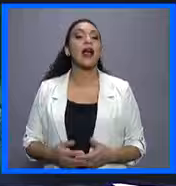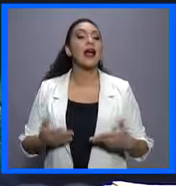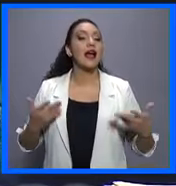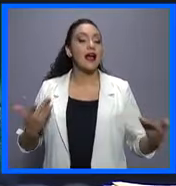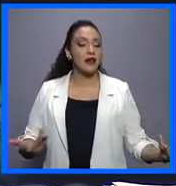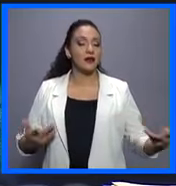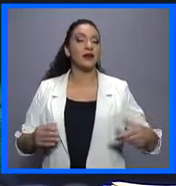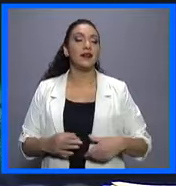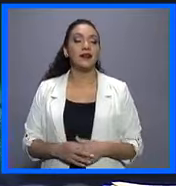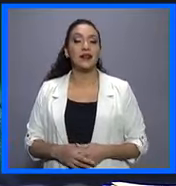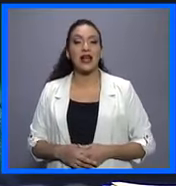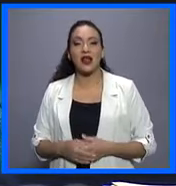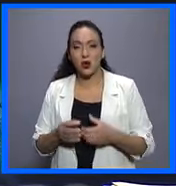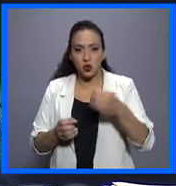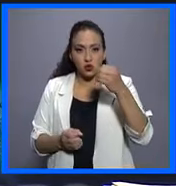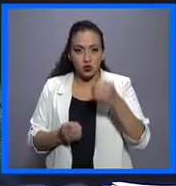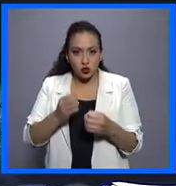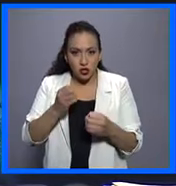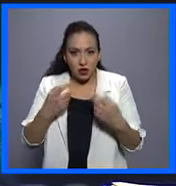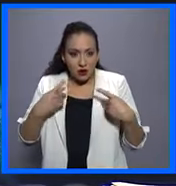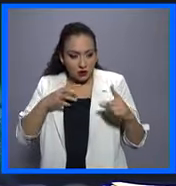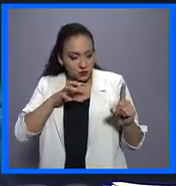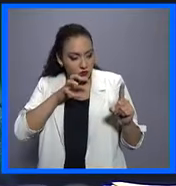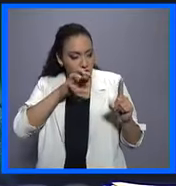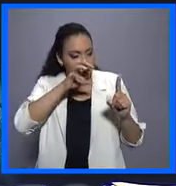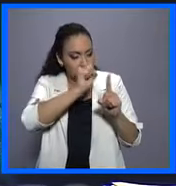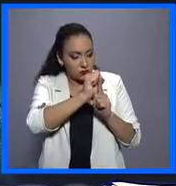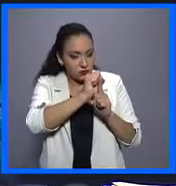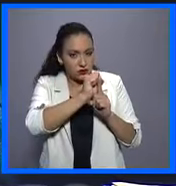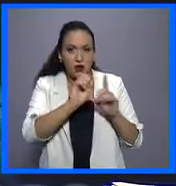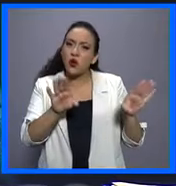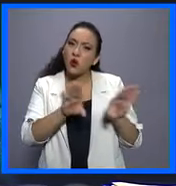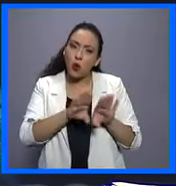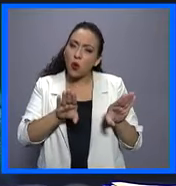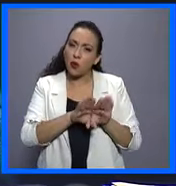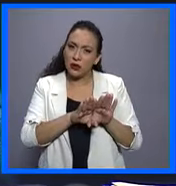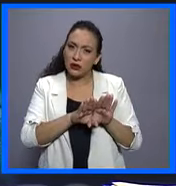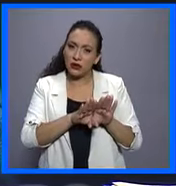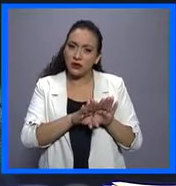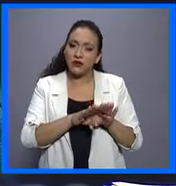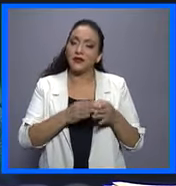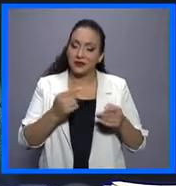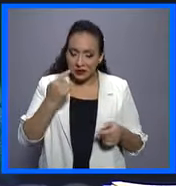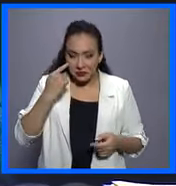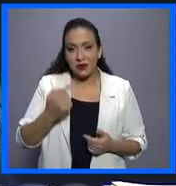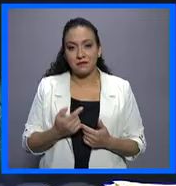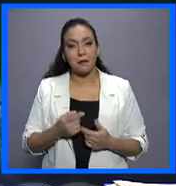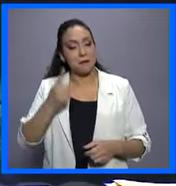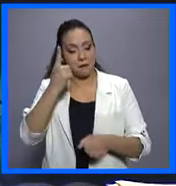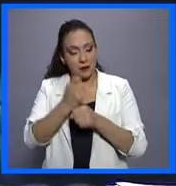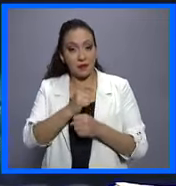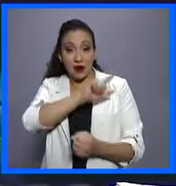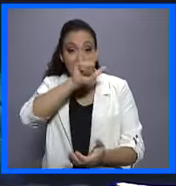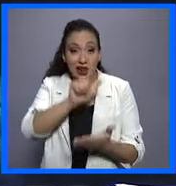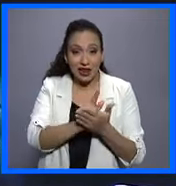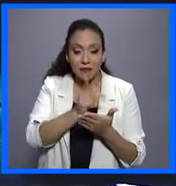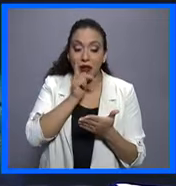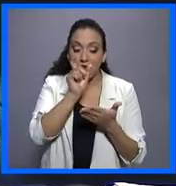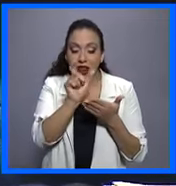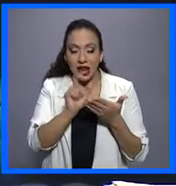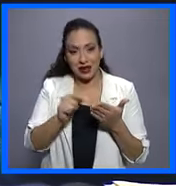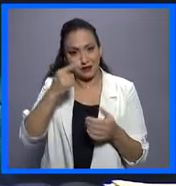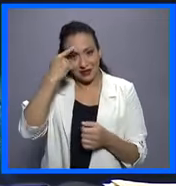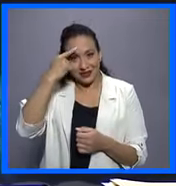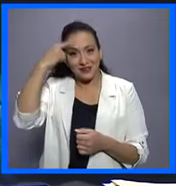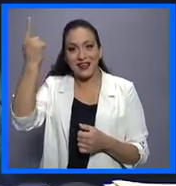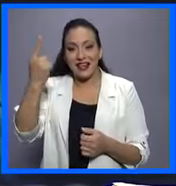acercar la justicia a las personas? Bueno, de entrada, tratando de hacer un lenguaje más incluyente, más fácil.